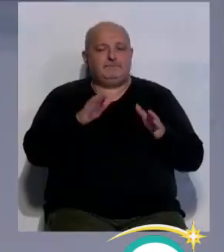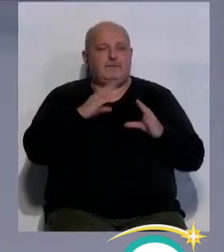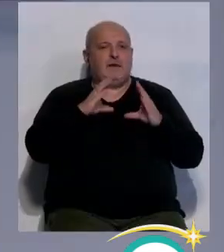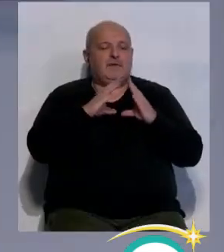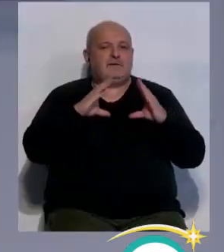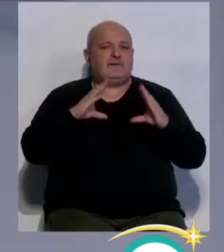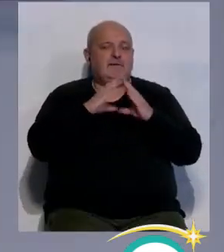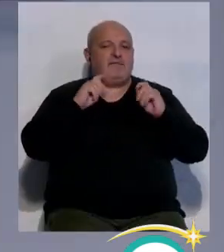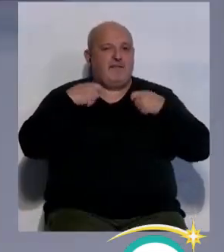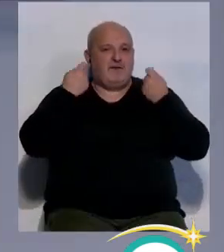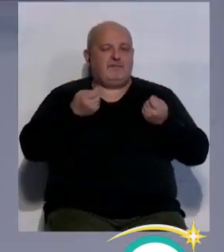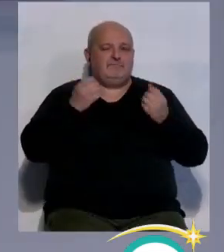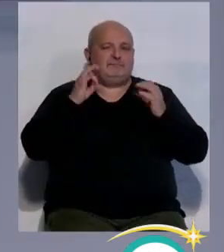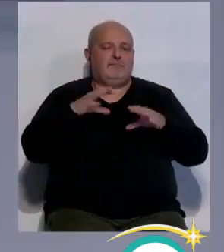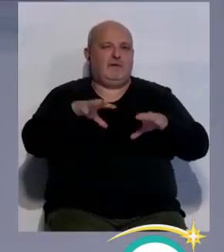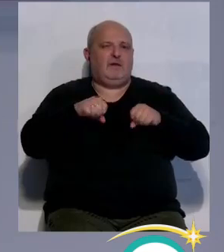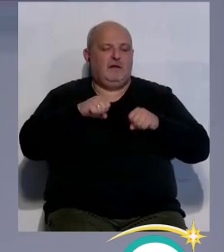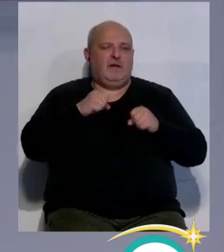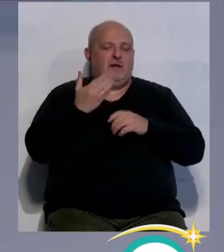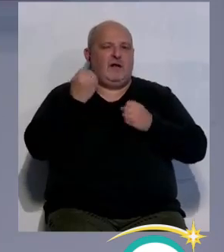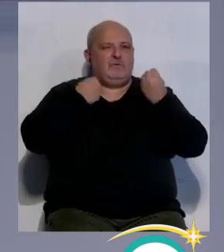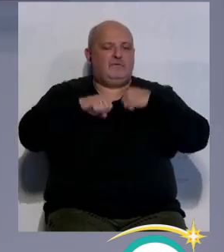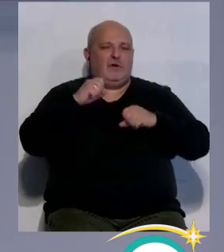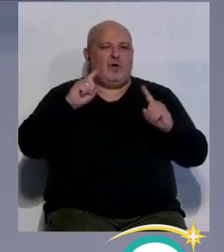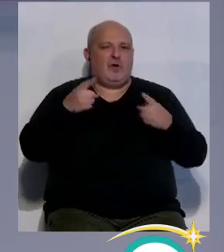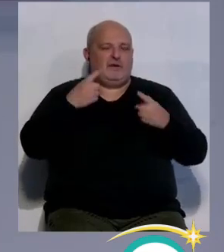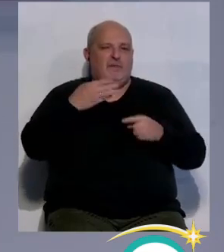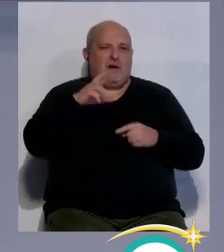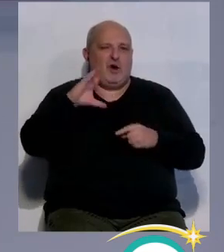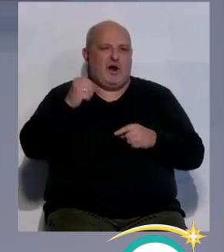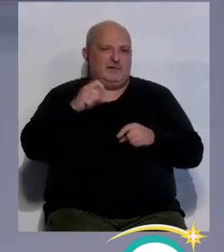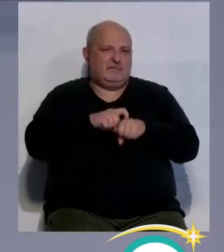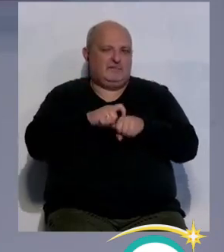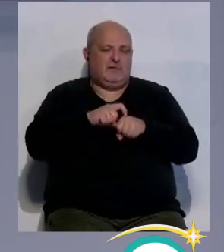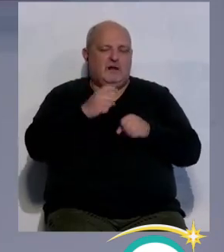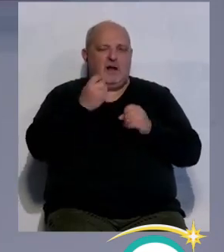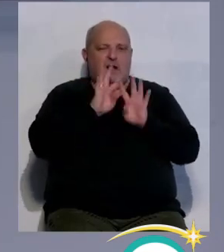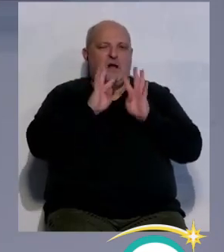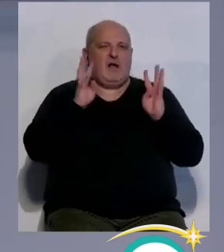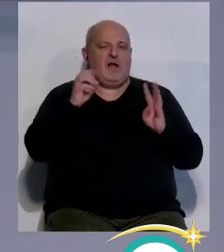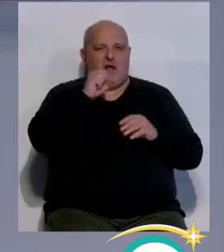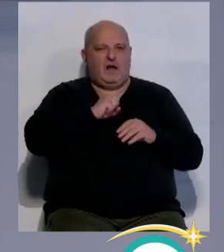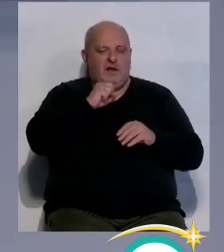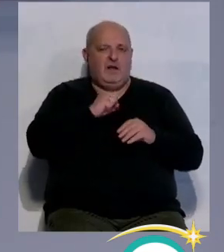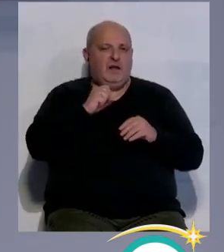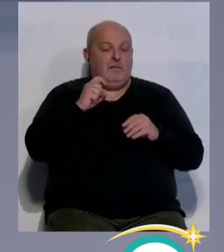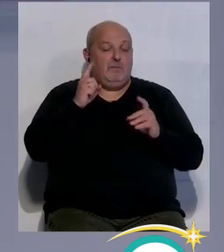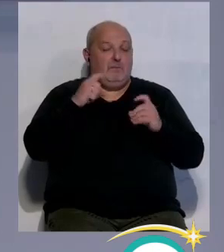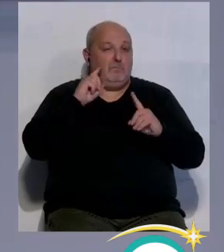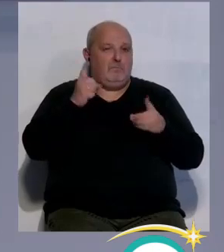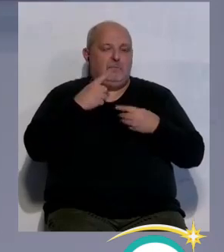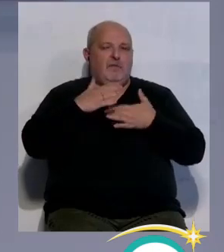La Iglesia de San Francisco ha acogido la actuación de la orquesta barroca con la coral Virelai. La cita musical